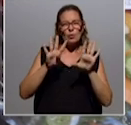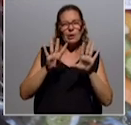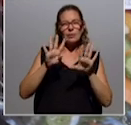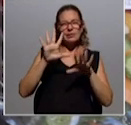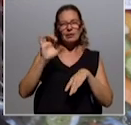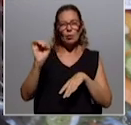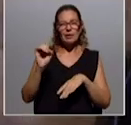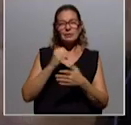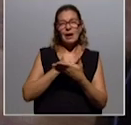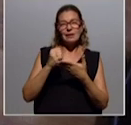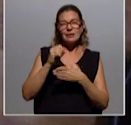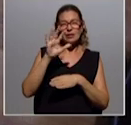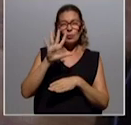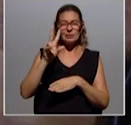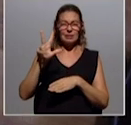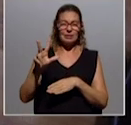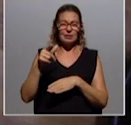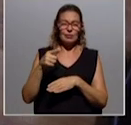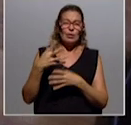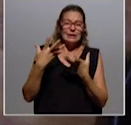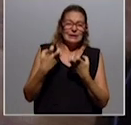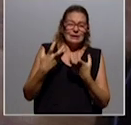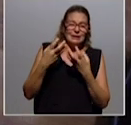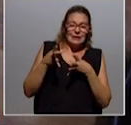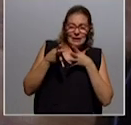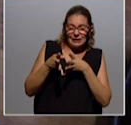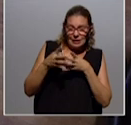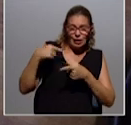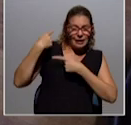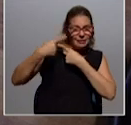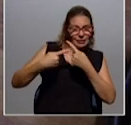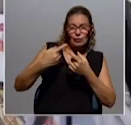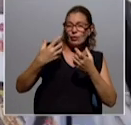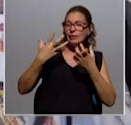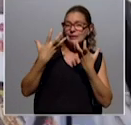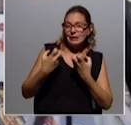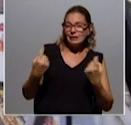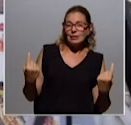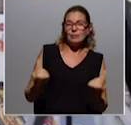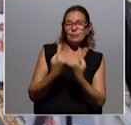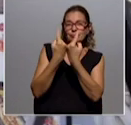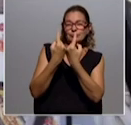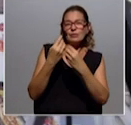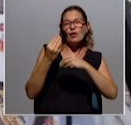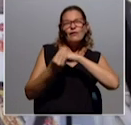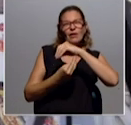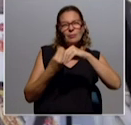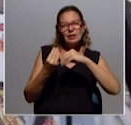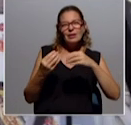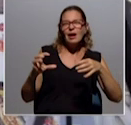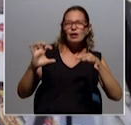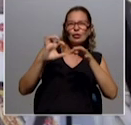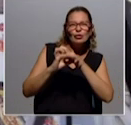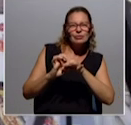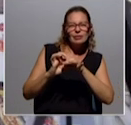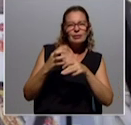1953, que es un anhelo más bien de la generación que vivió esa guerra y que quiere reencontrarse con sus familiares, con sus hermanos del norte, pero